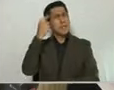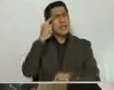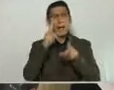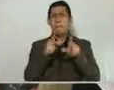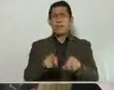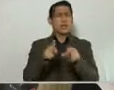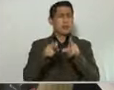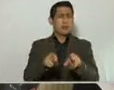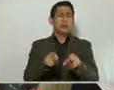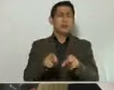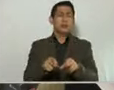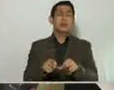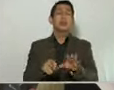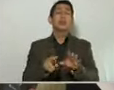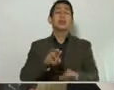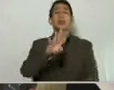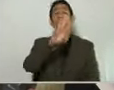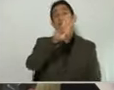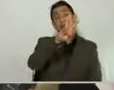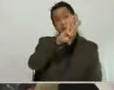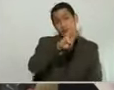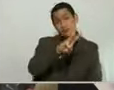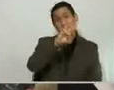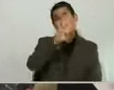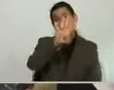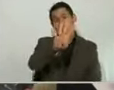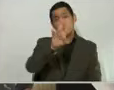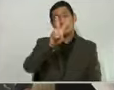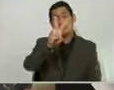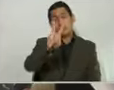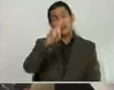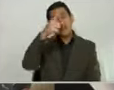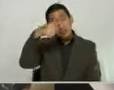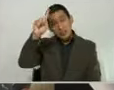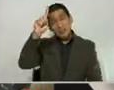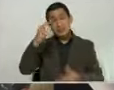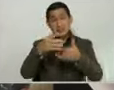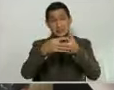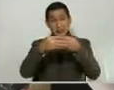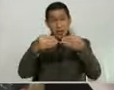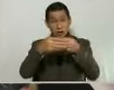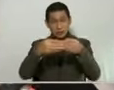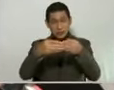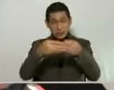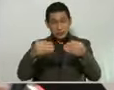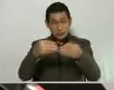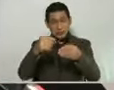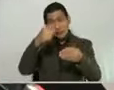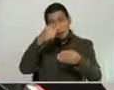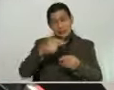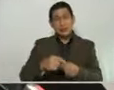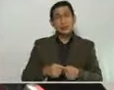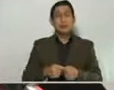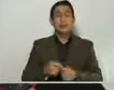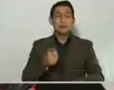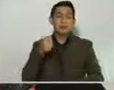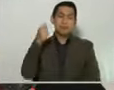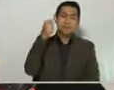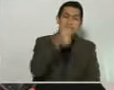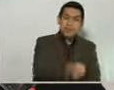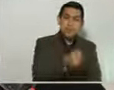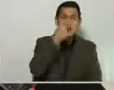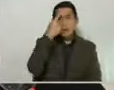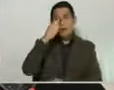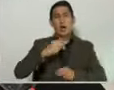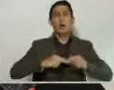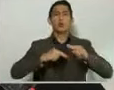pública que se ha hecho en la historia. 642 millones de dólares invertidos en obra pública. ¿Dónde se hacen